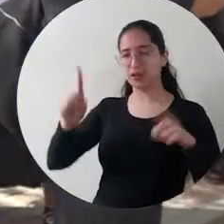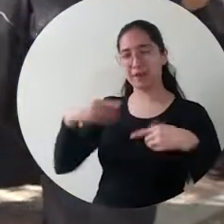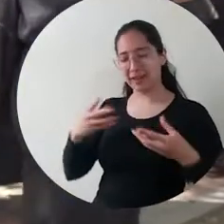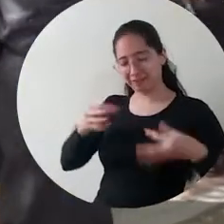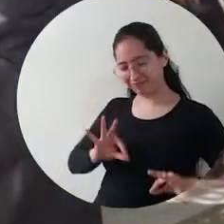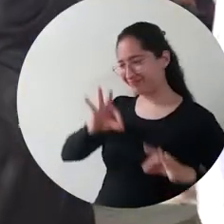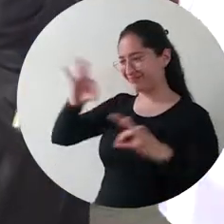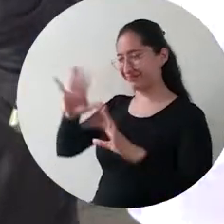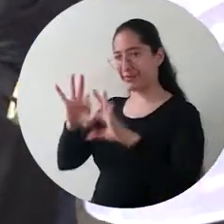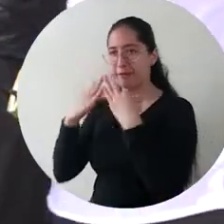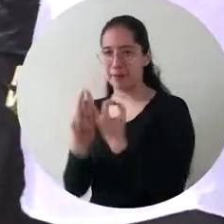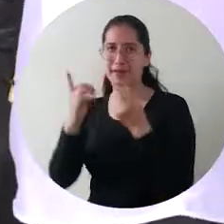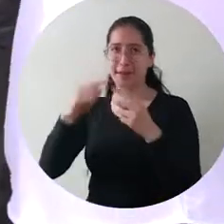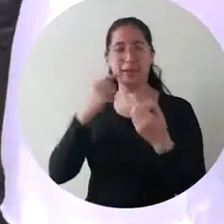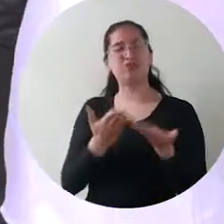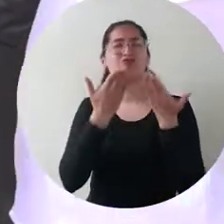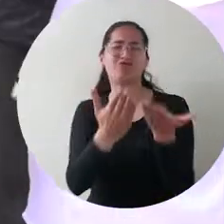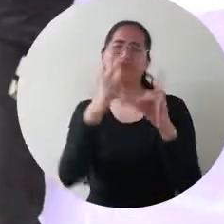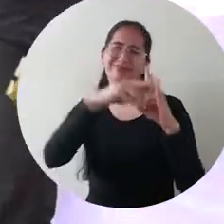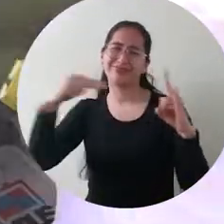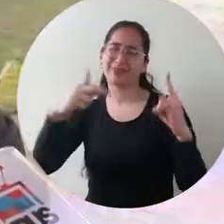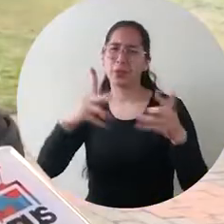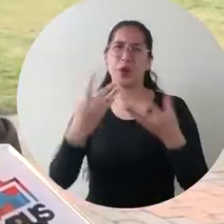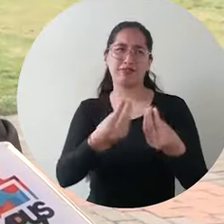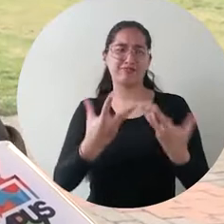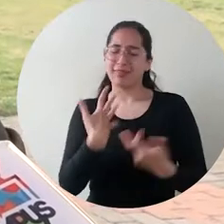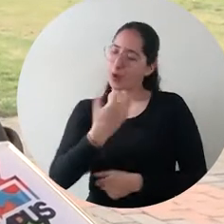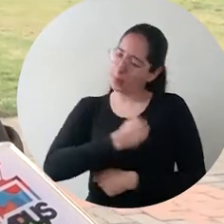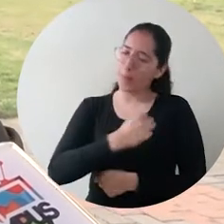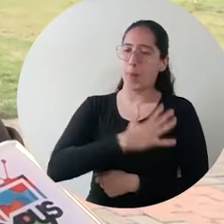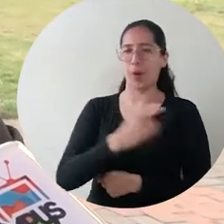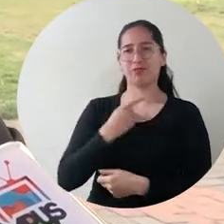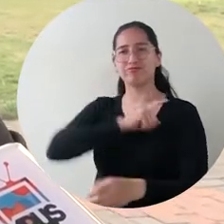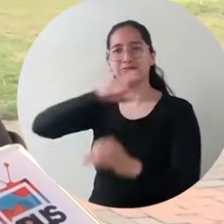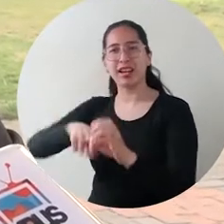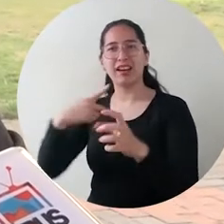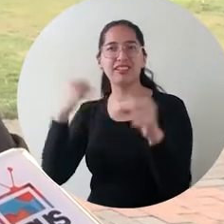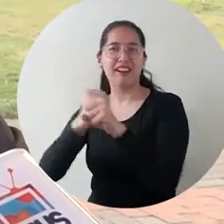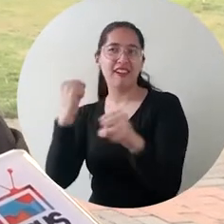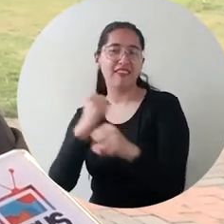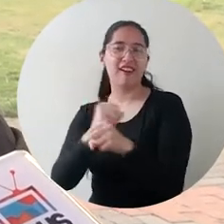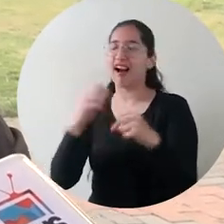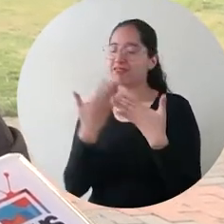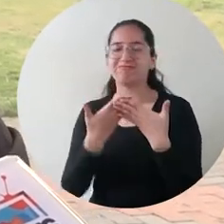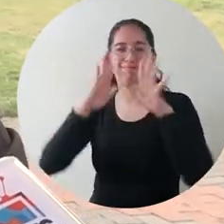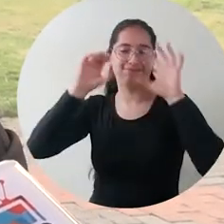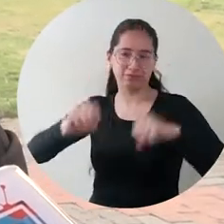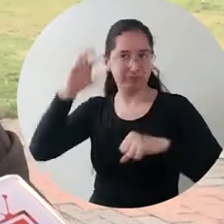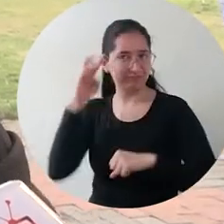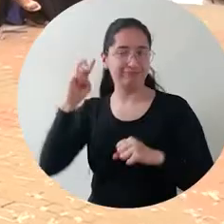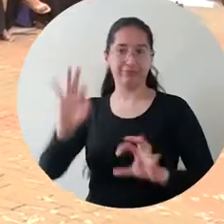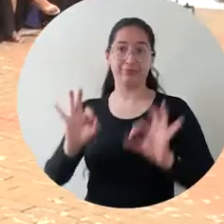para mi familia y entregárselo también a mi universidad que me da la oportunidad de salir al mundo laboral como un